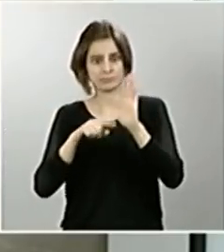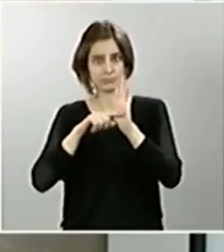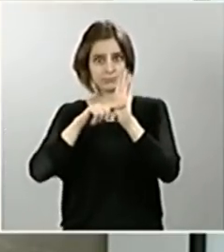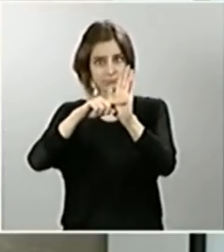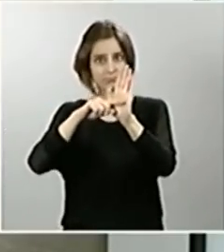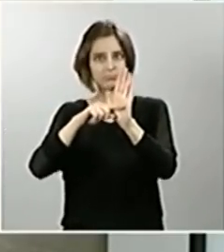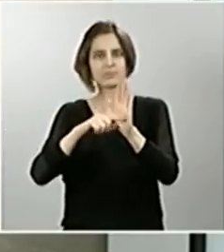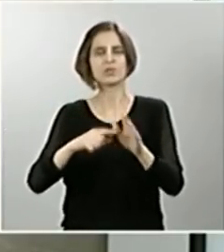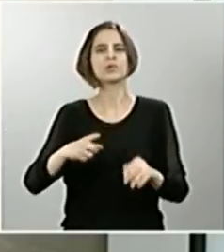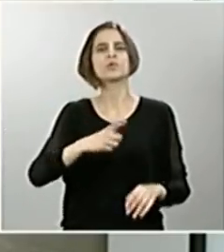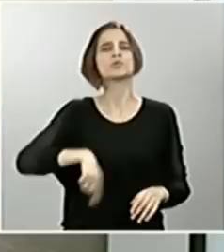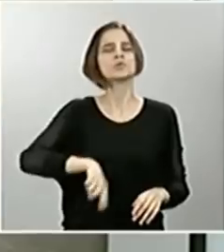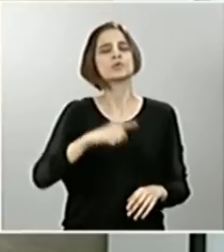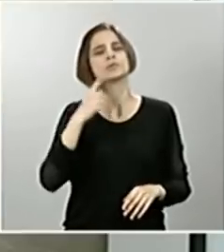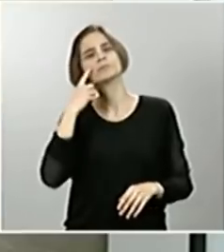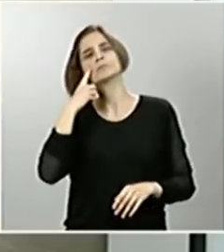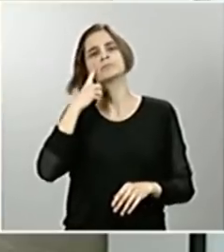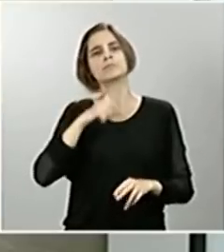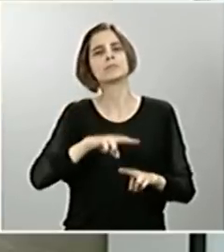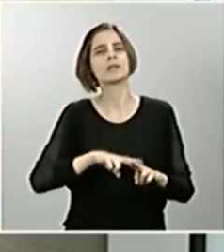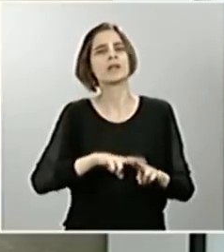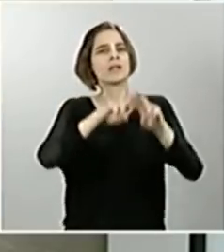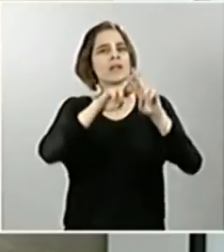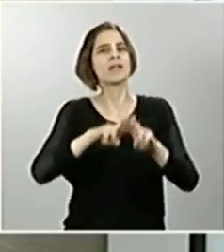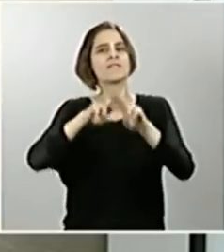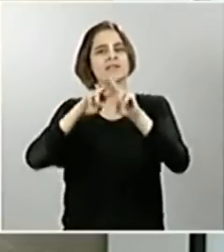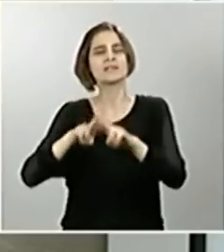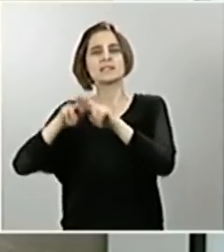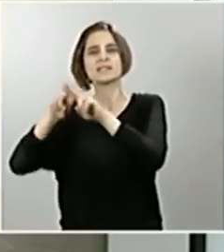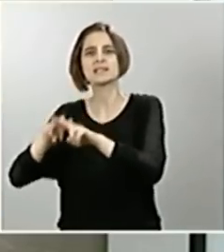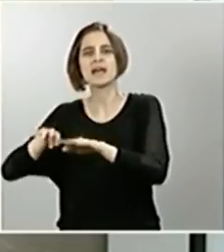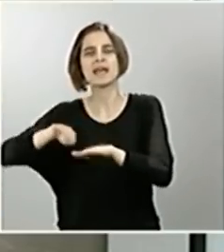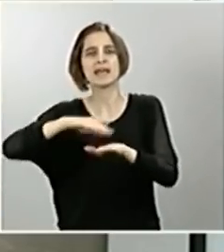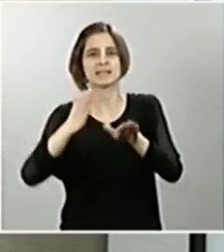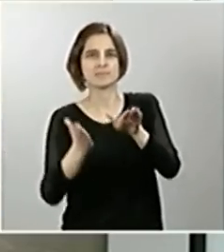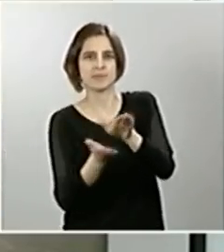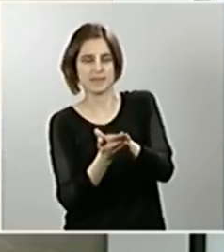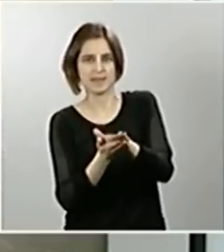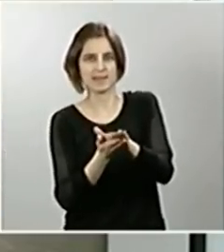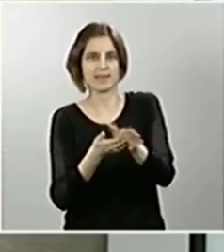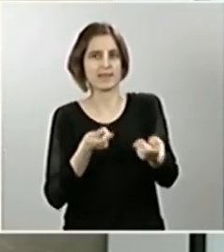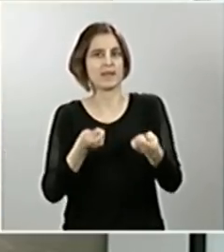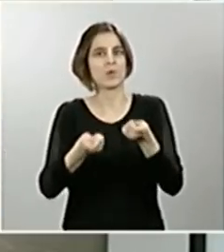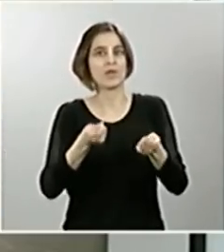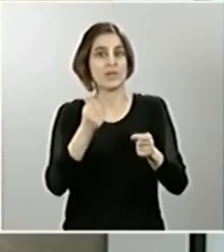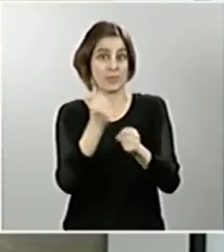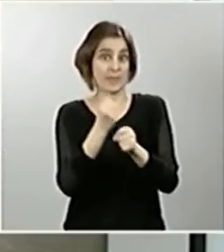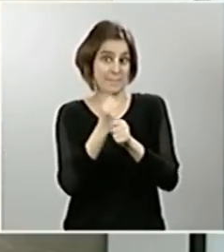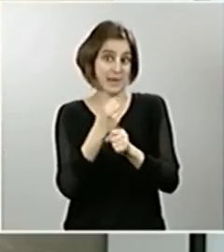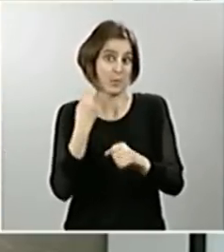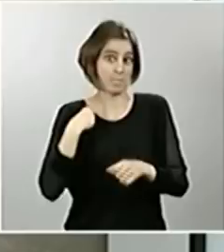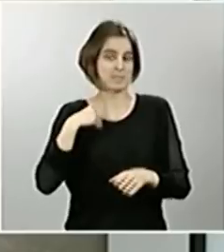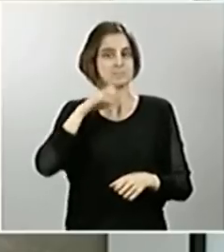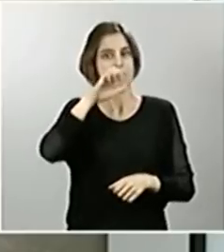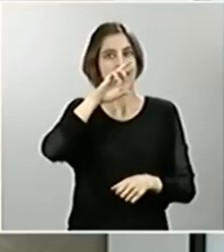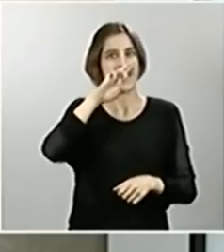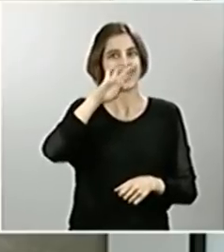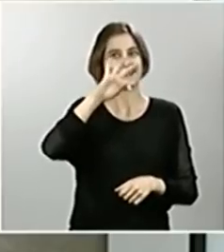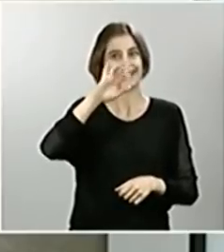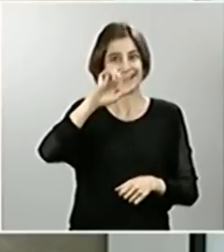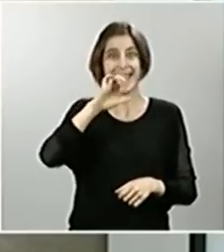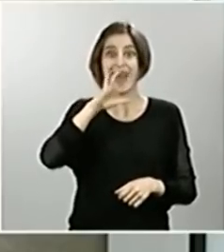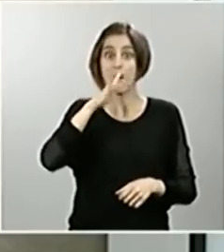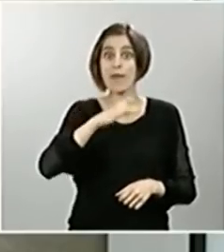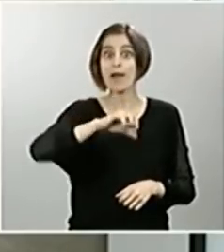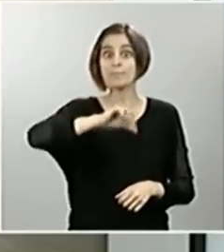oficio todos e cada un dos expedientes de regulación de empleo que agora mesmo se están aprobando. Todos e cada un